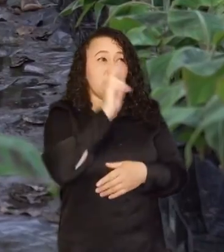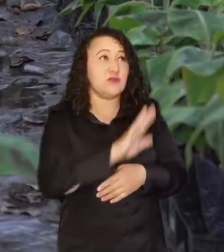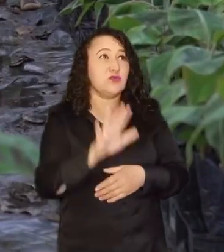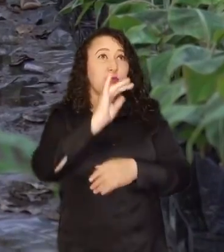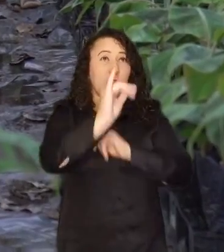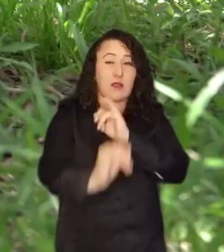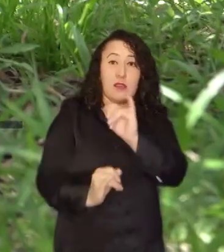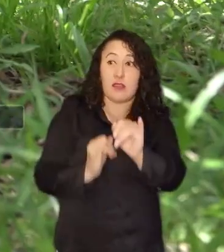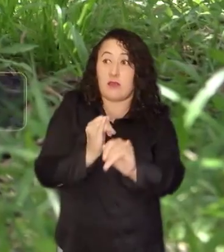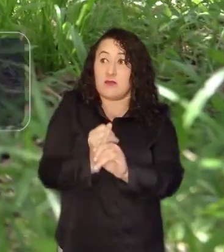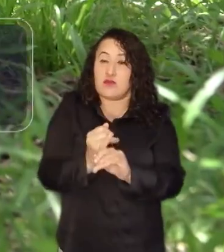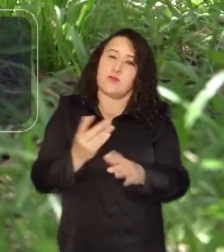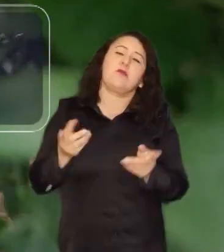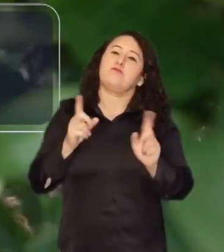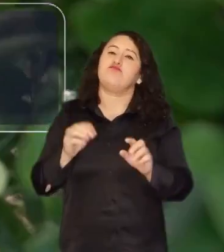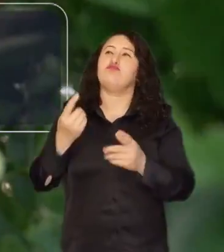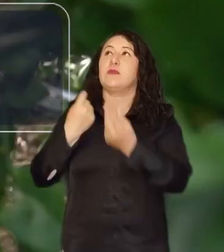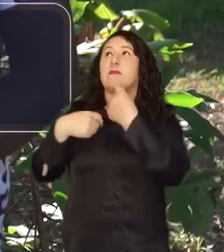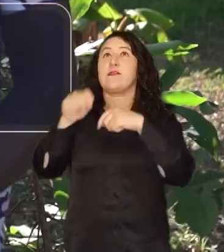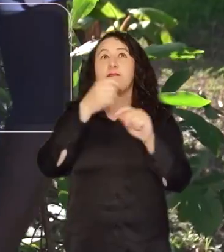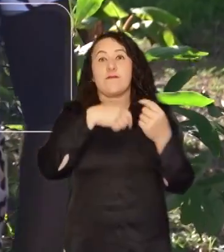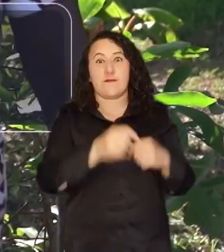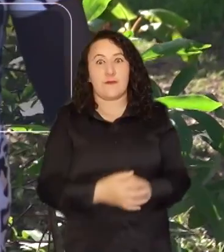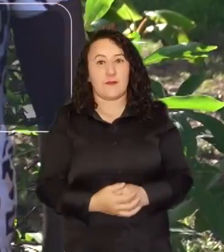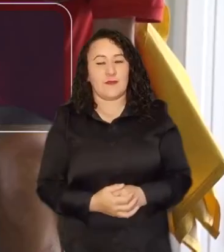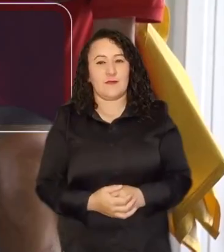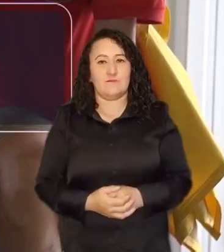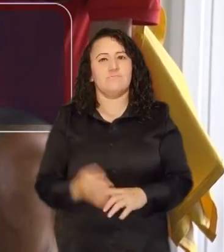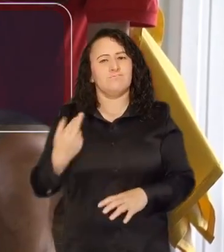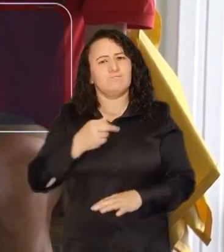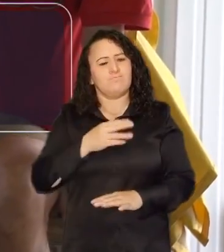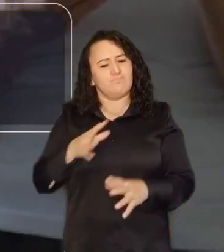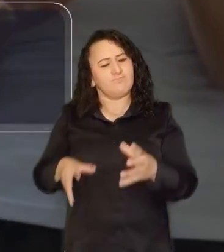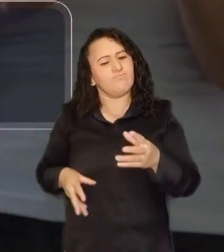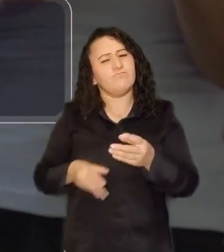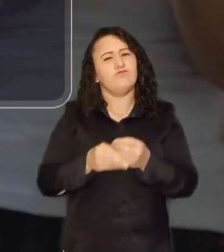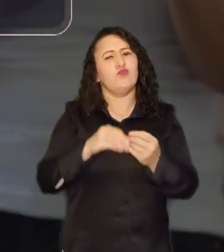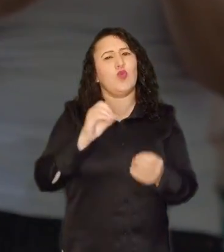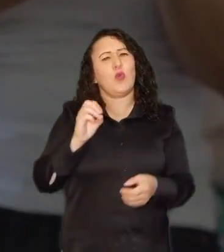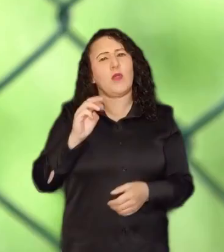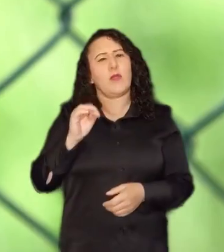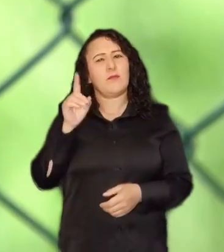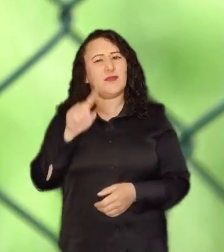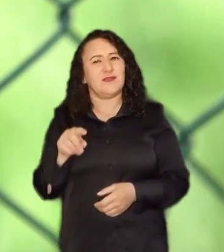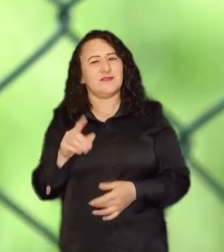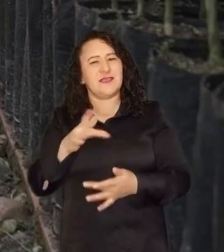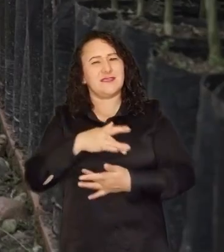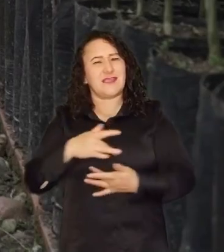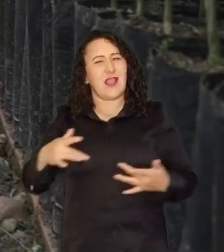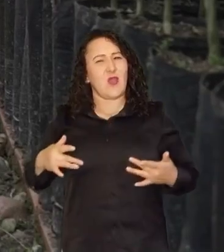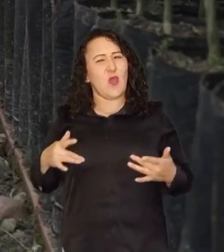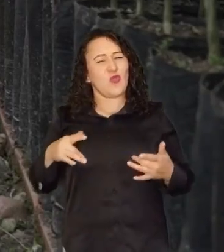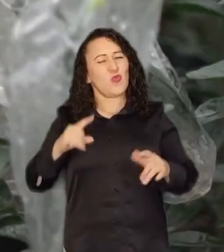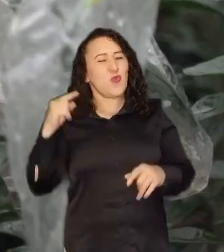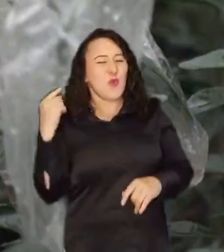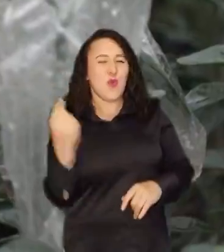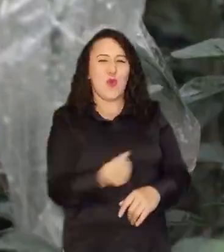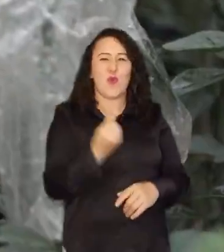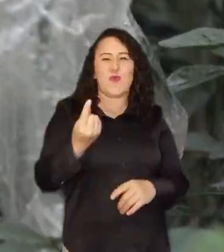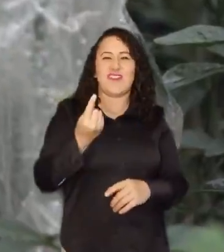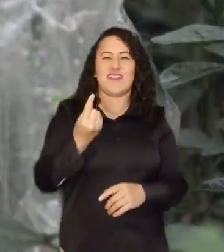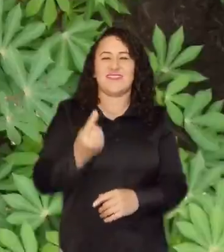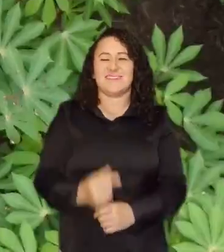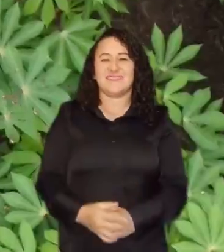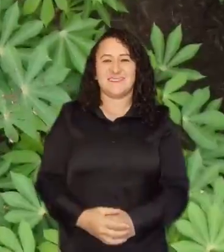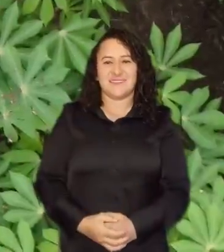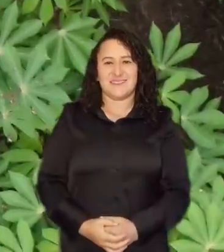Vigilamos y controlamos el uso de los agroquímicos y promovemos el uso de bioinsumos para disminuir la emisión de gases y su impacto en el ambiente. Reiteramos